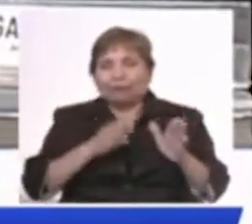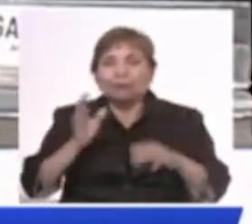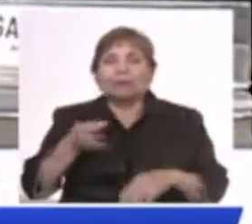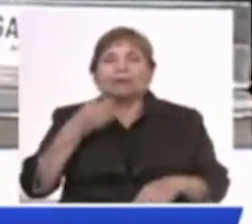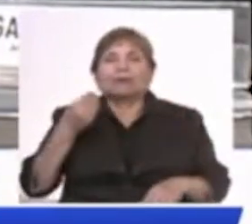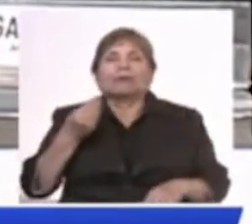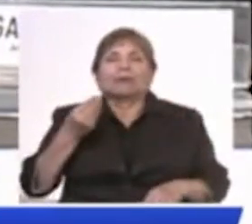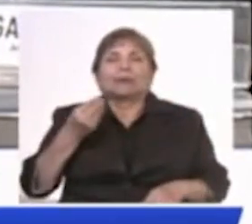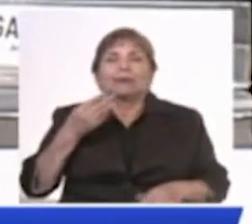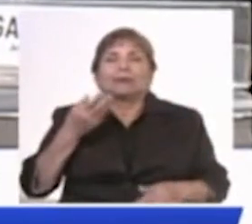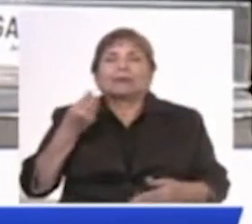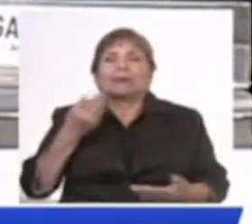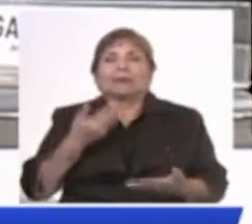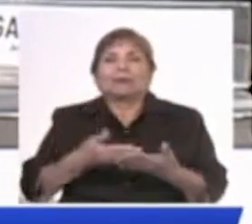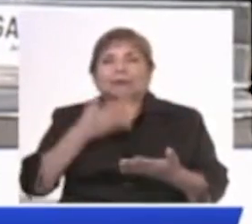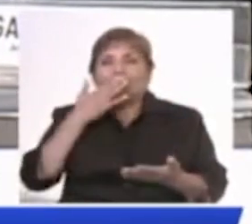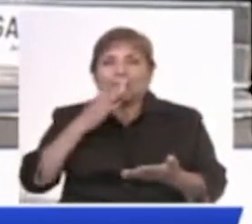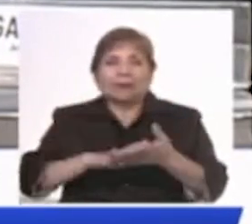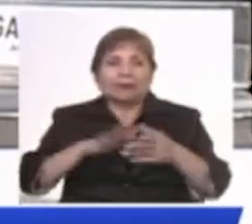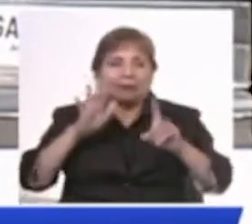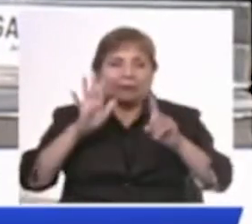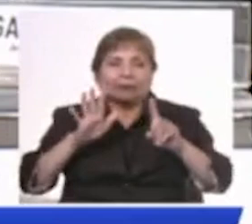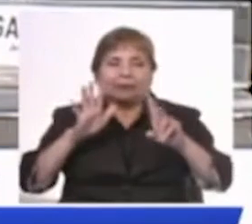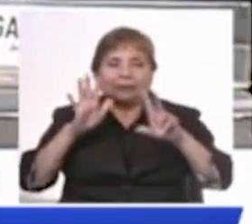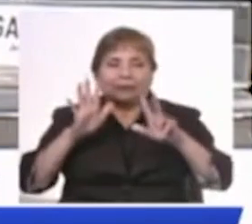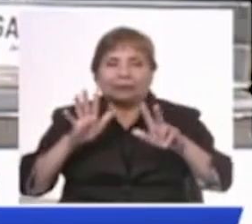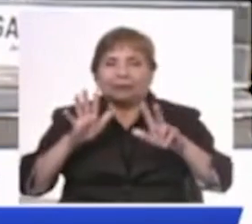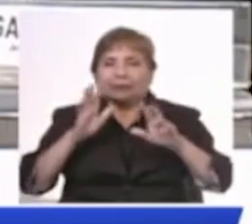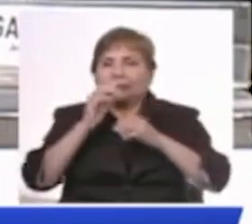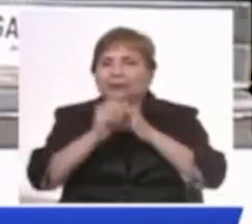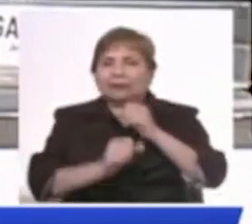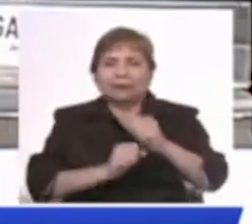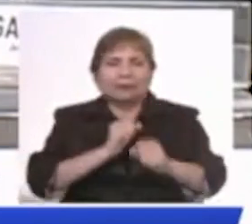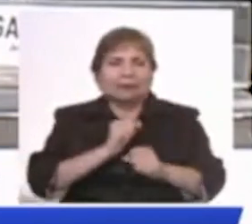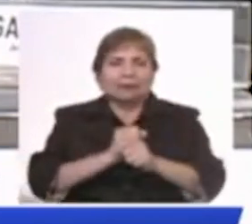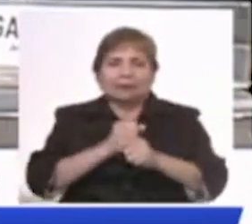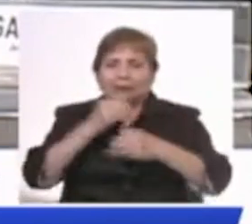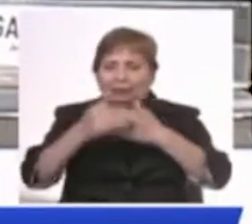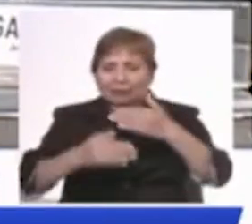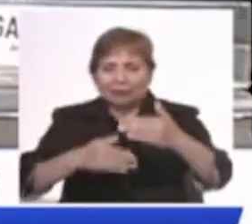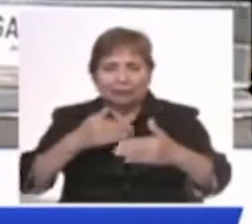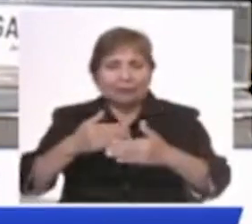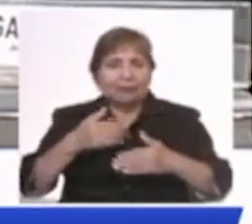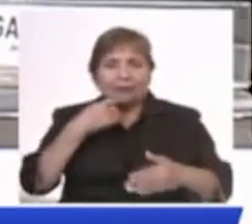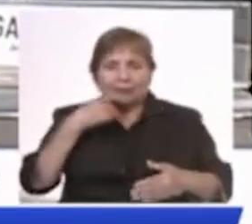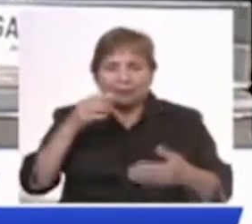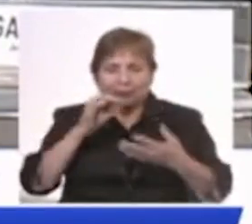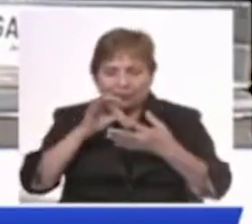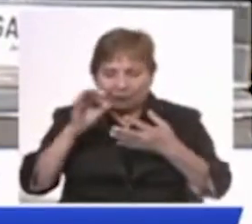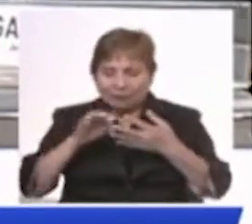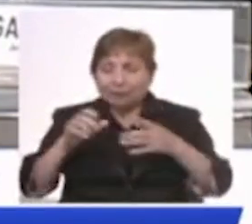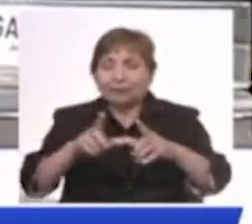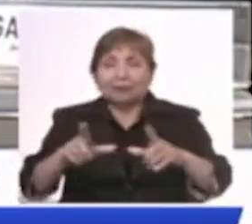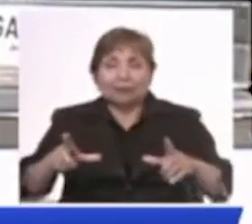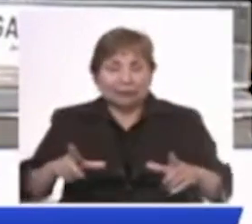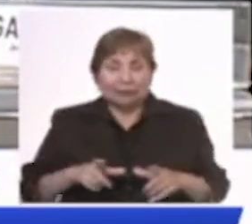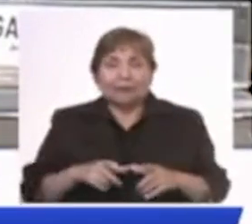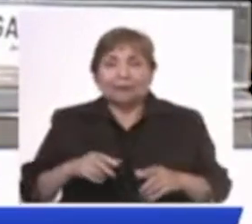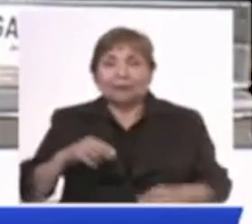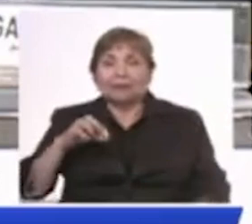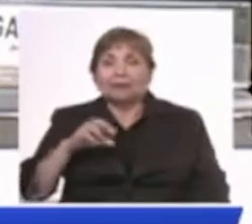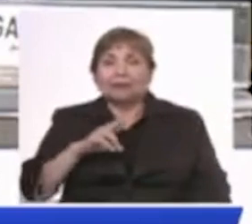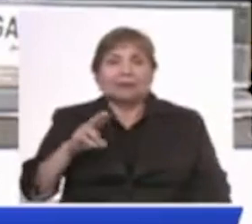qué? Porque más de 6, 7, 8 años, las alfombras de las salas que hemos descrito y sobre todo del